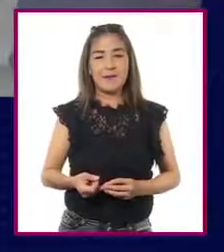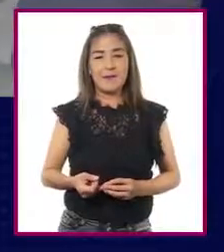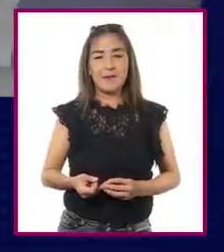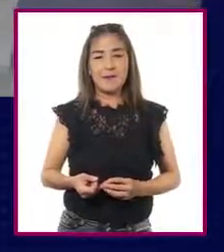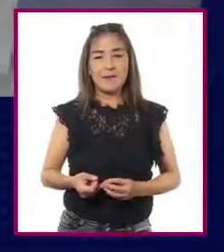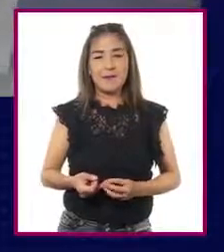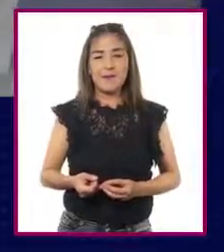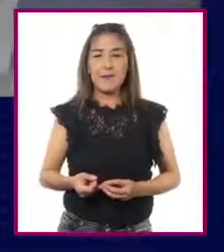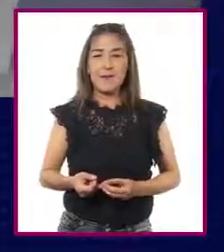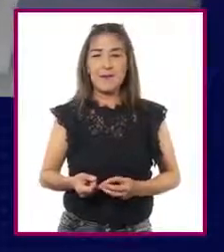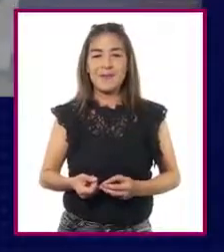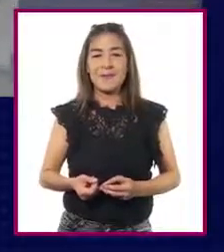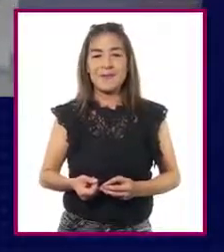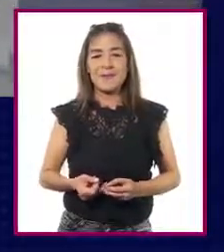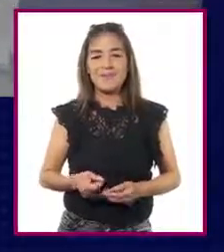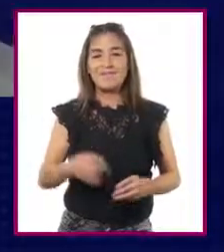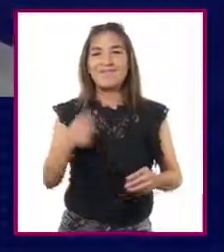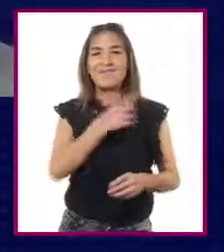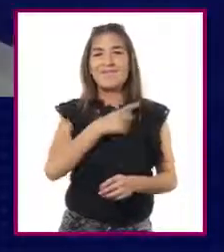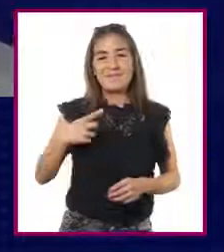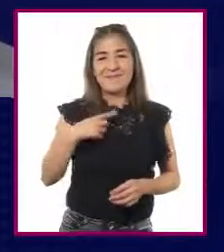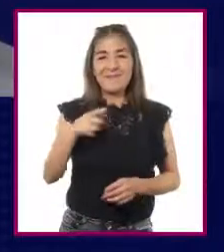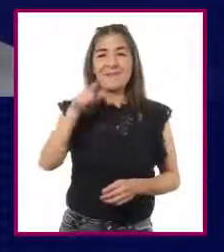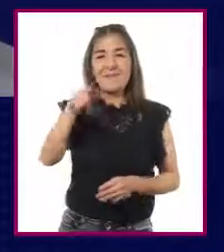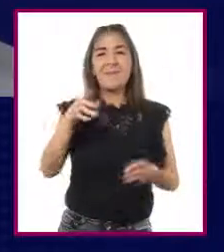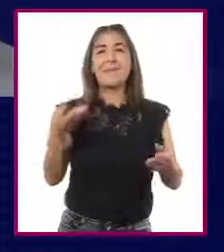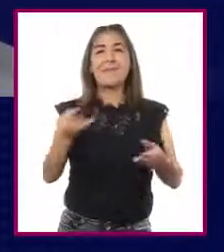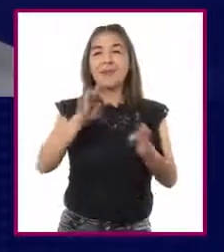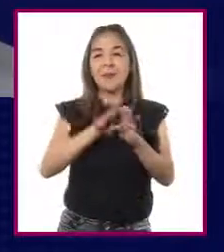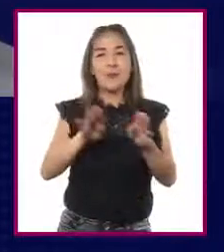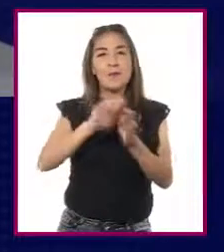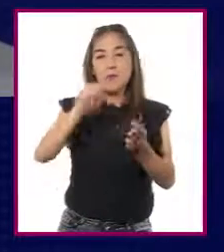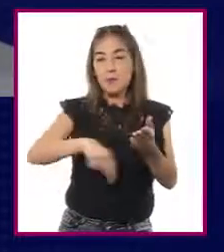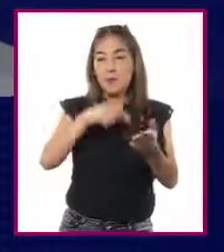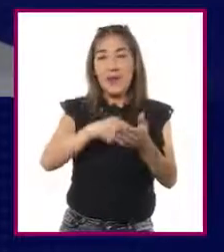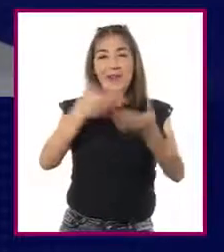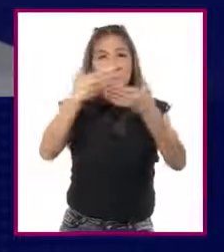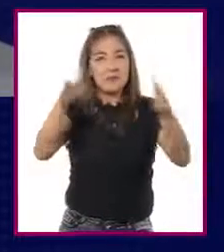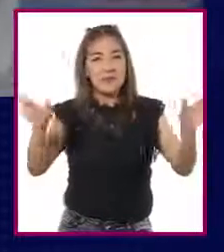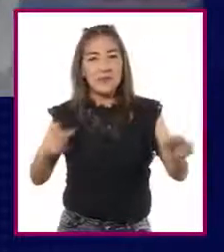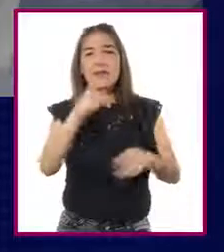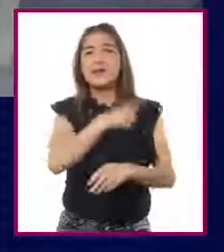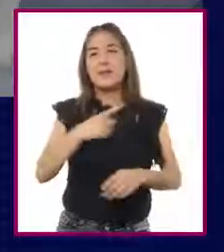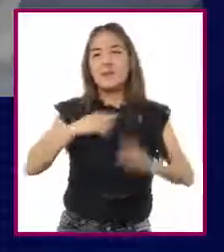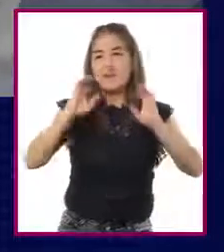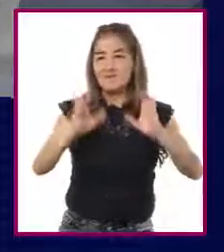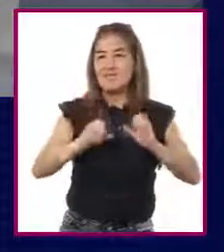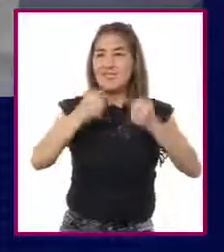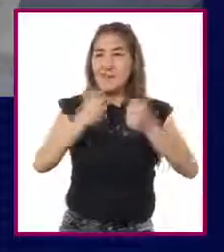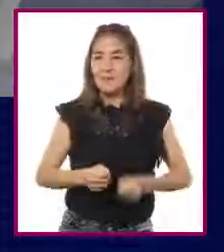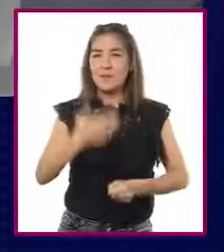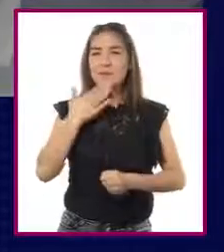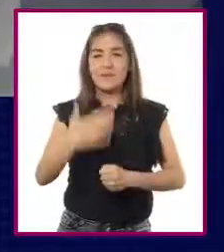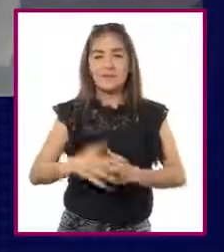No olvidemos que para este tipo de reacciones debemos mantenernos en un lugar abierto y con todas las medidas de seguridad.